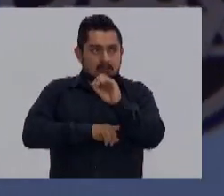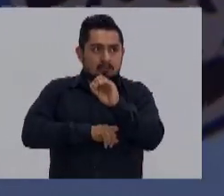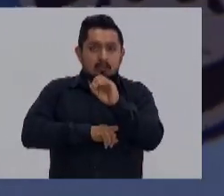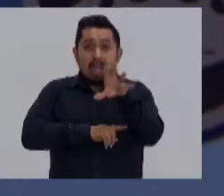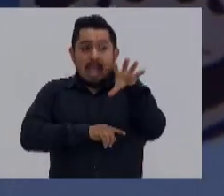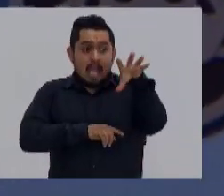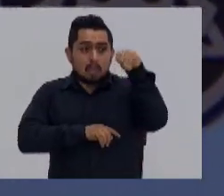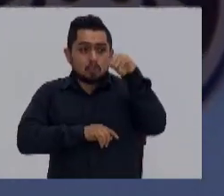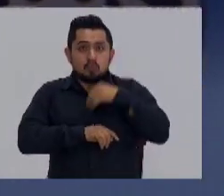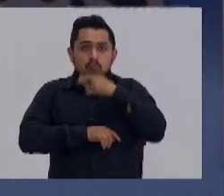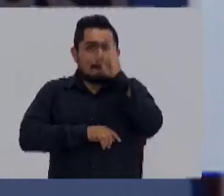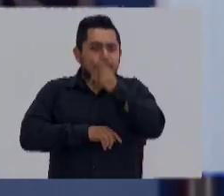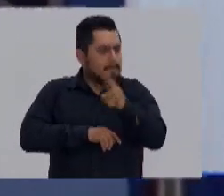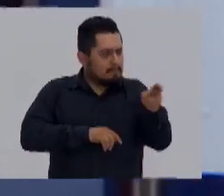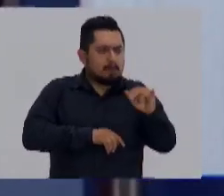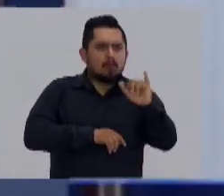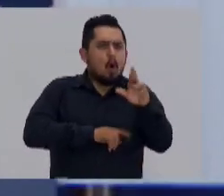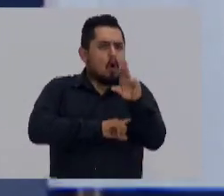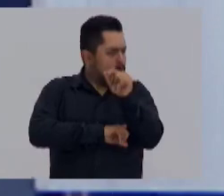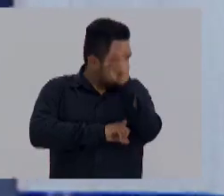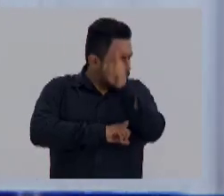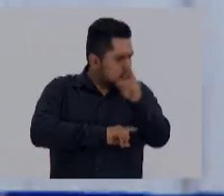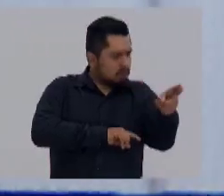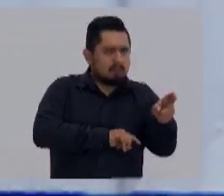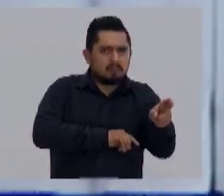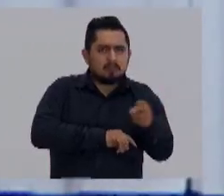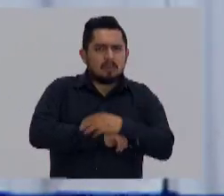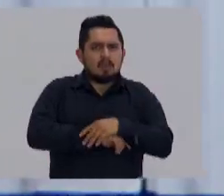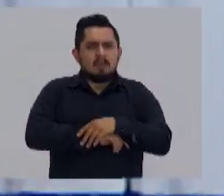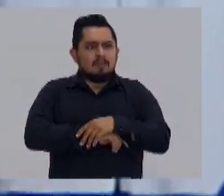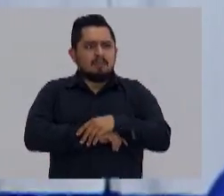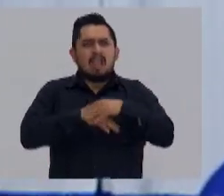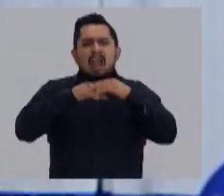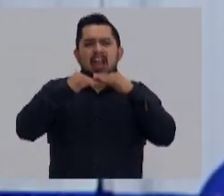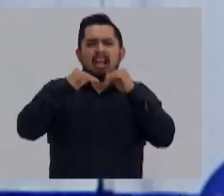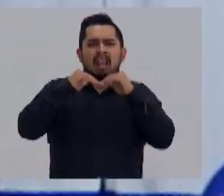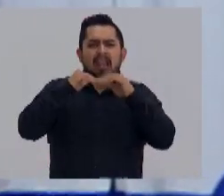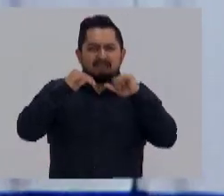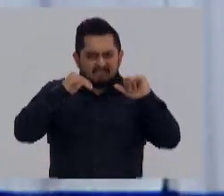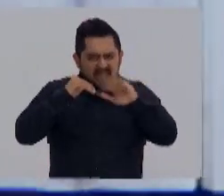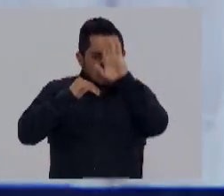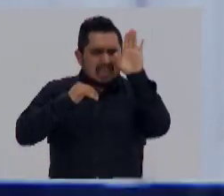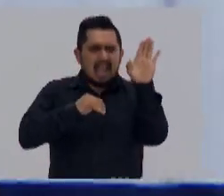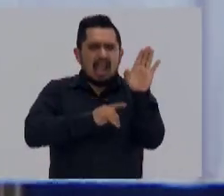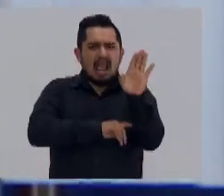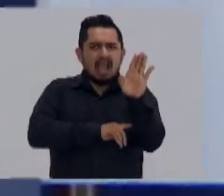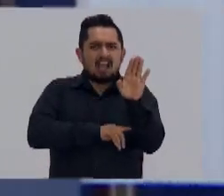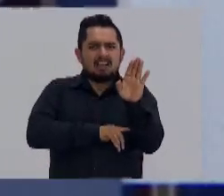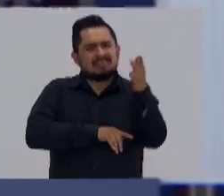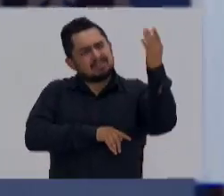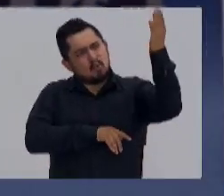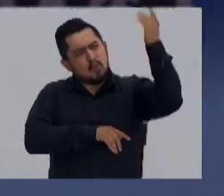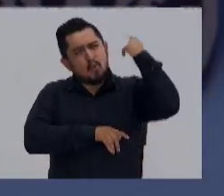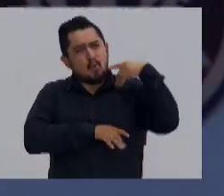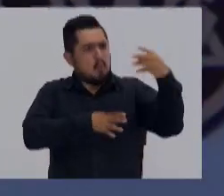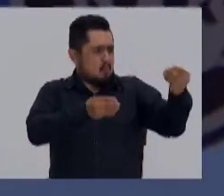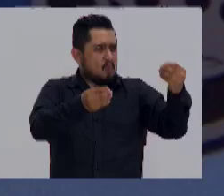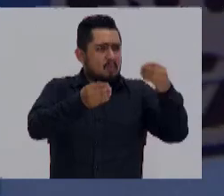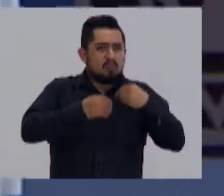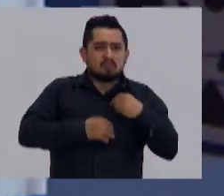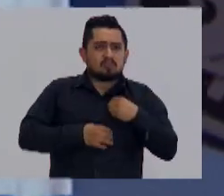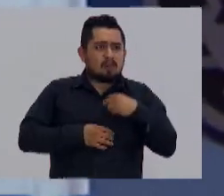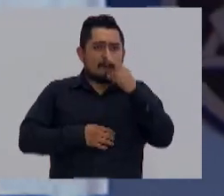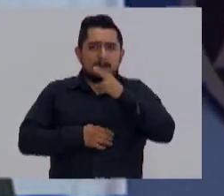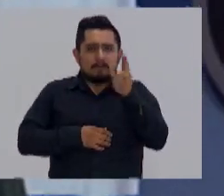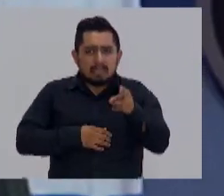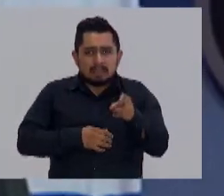hagan al niño un azul, decía. Si le hacía un beige, no sé si los diáconos se acuerdan, había una tela que nos regalaron, beige, y que le hagan beige.